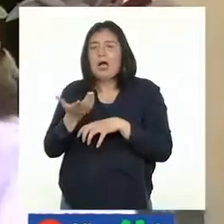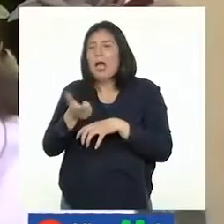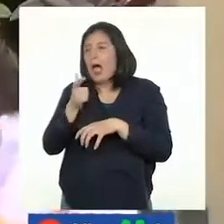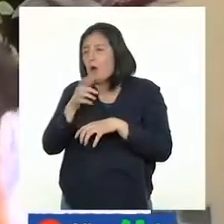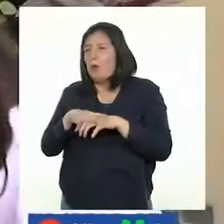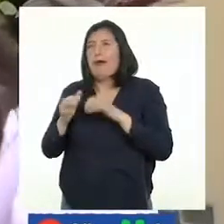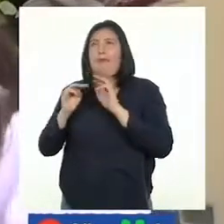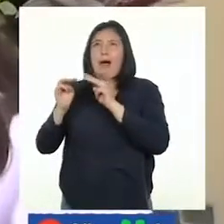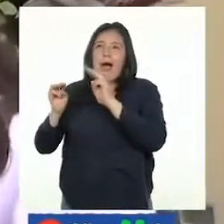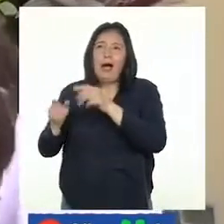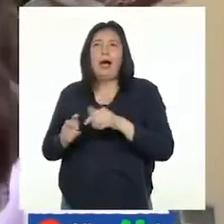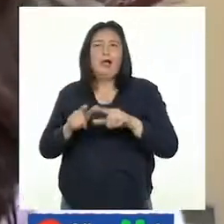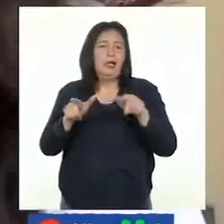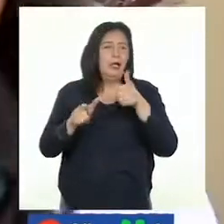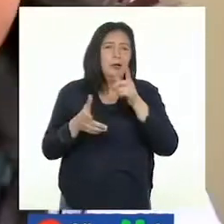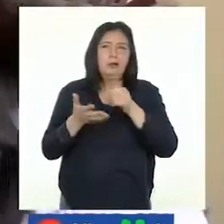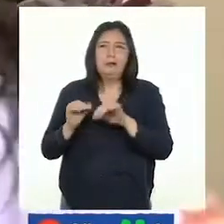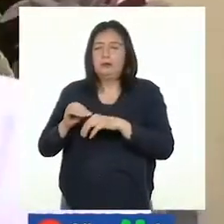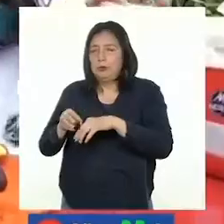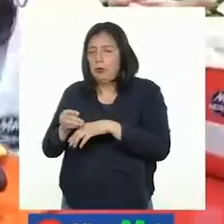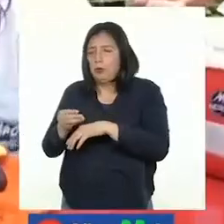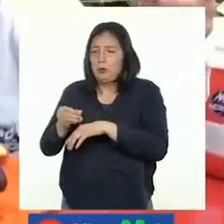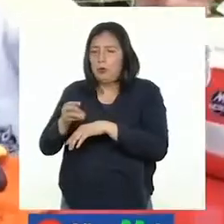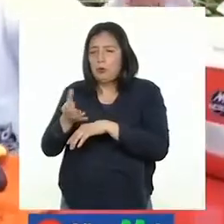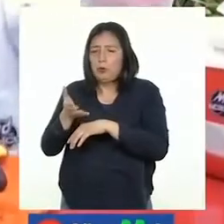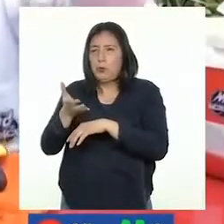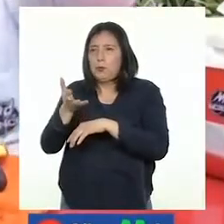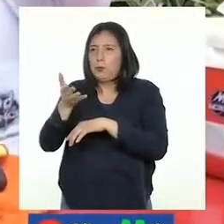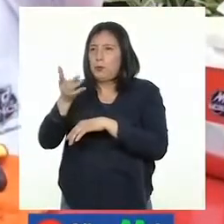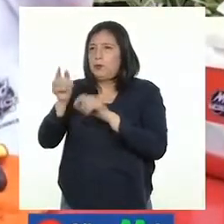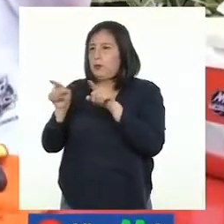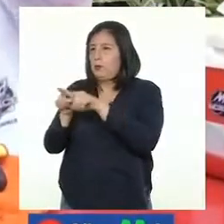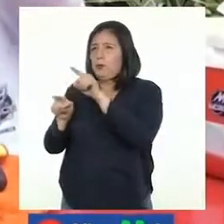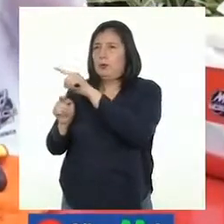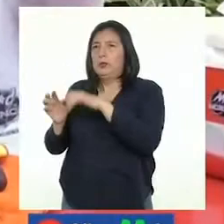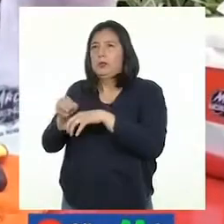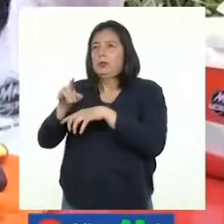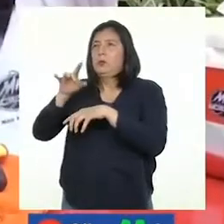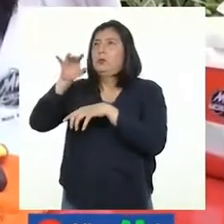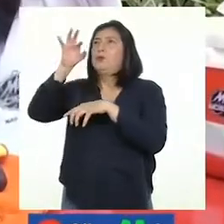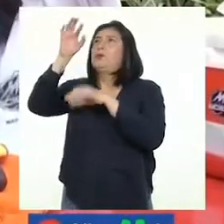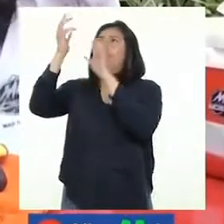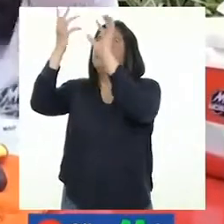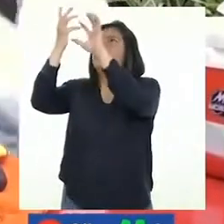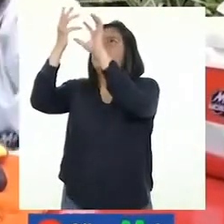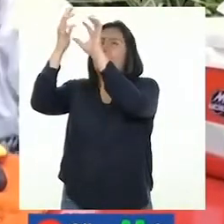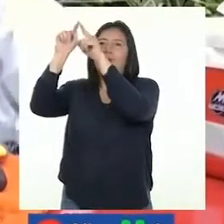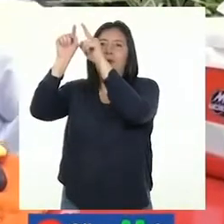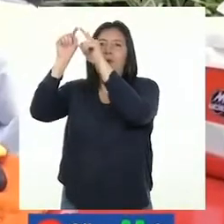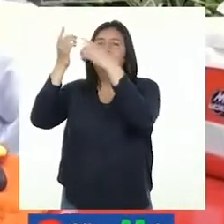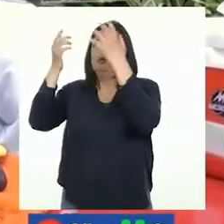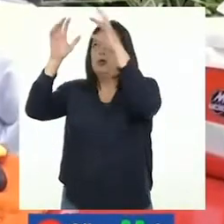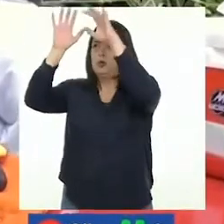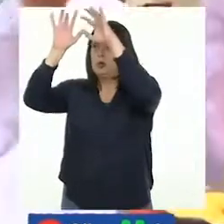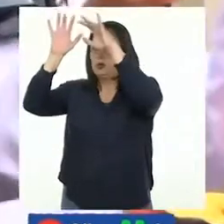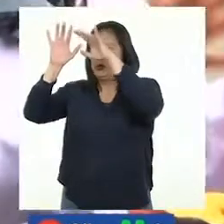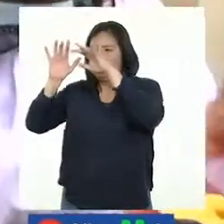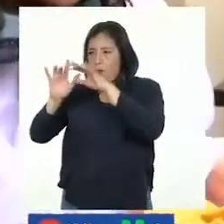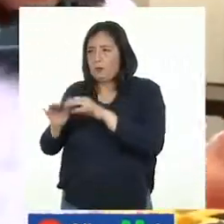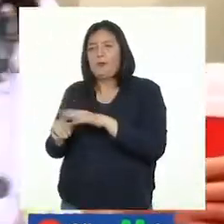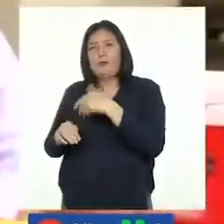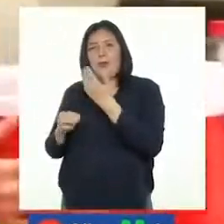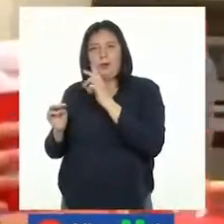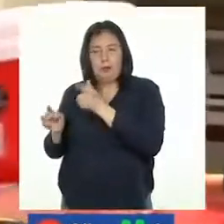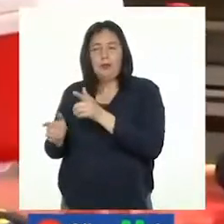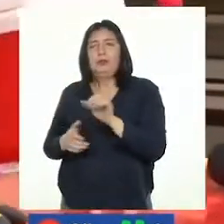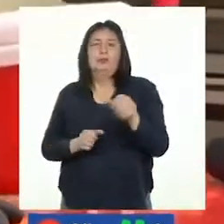sea el mar, los lagos o las lagunas, se evaporan, así como ves el vapor de acá. Y se vuelve una nube. Exacto, se Y de esa condensa. nube cuando llueve se vuelve de nuevo un mar.